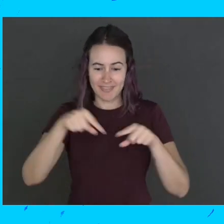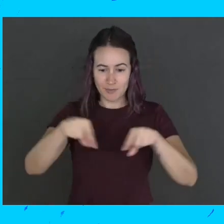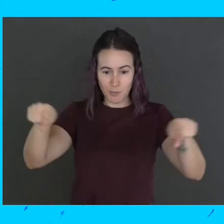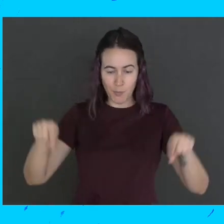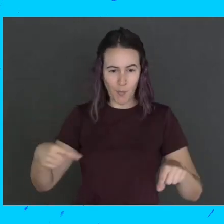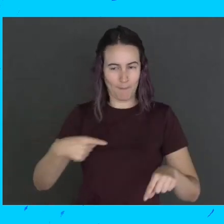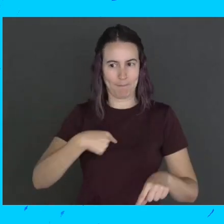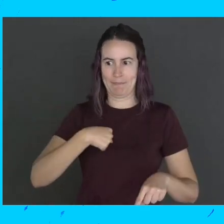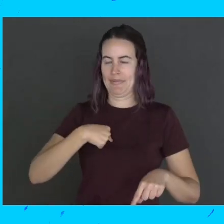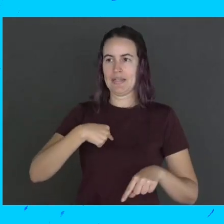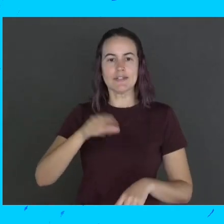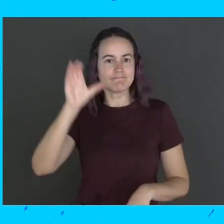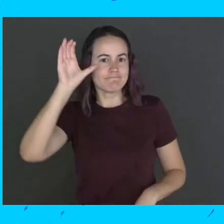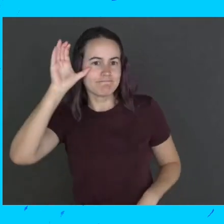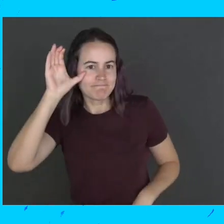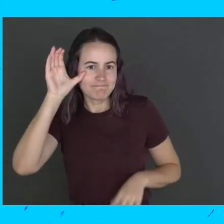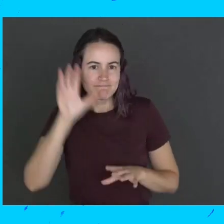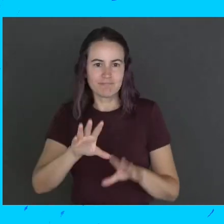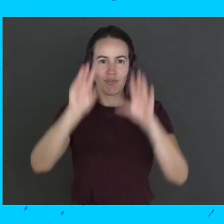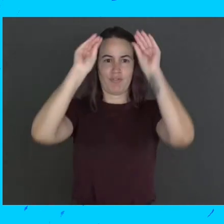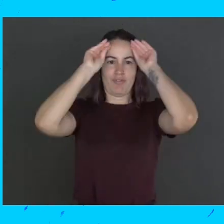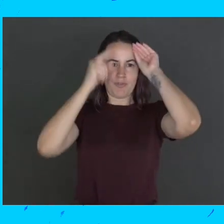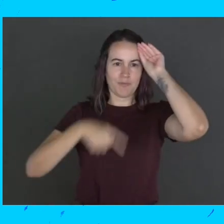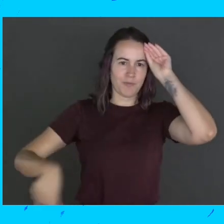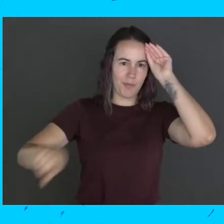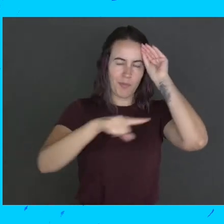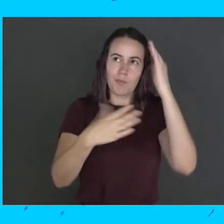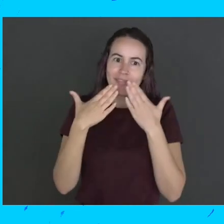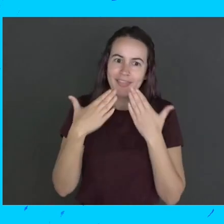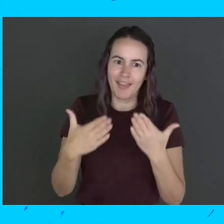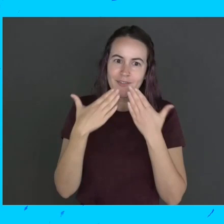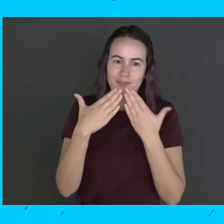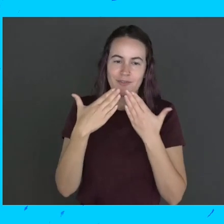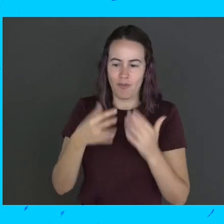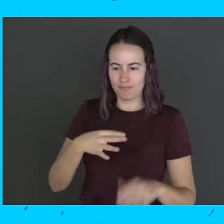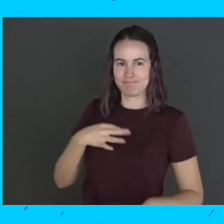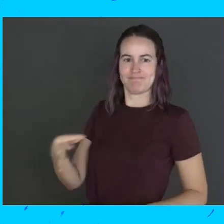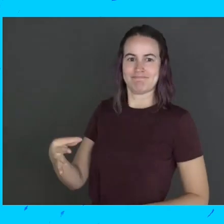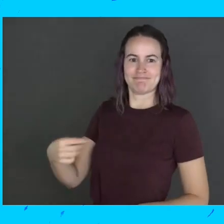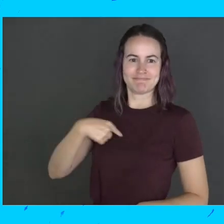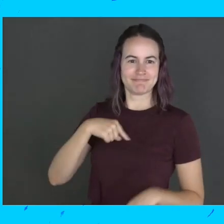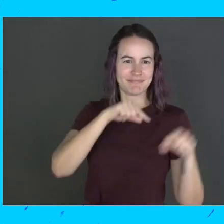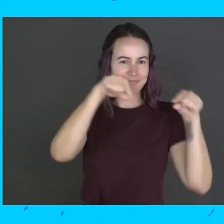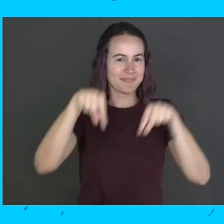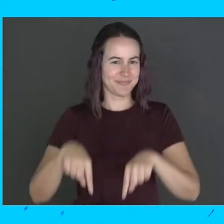la cuestión de los problemas nutritivos, salud mental, estilo de vida,